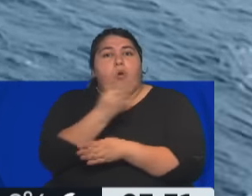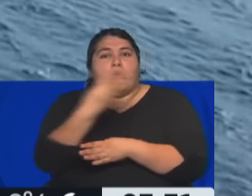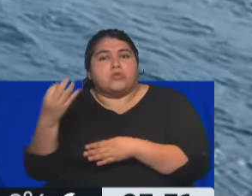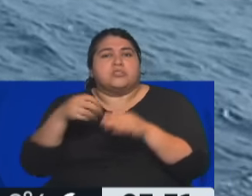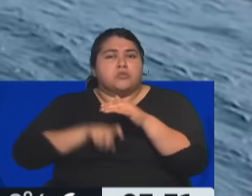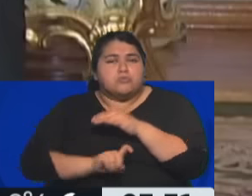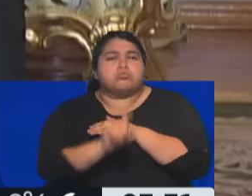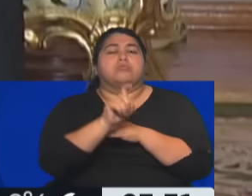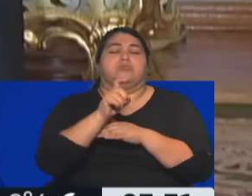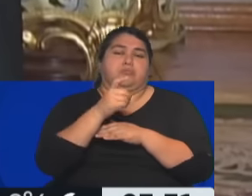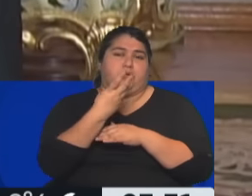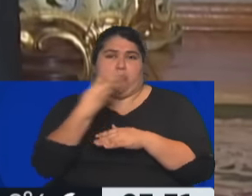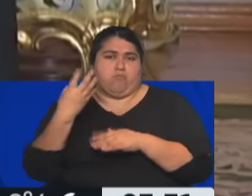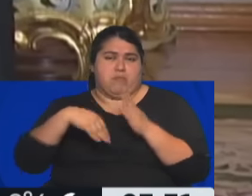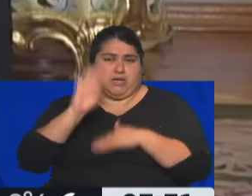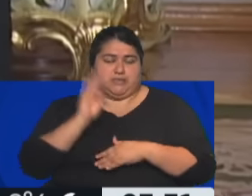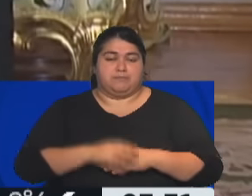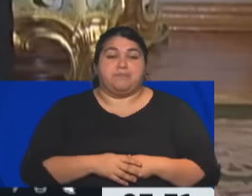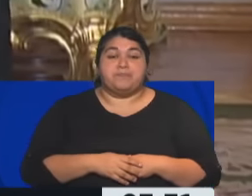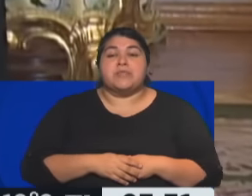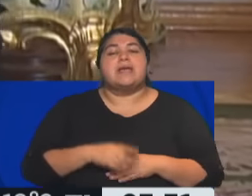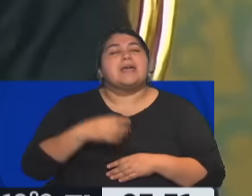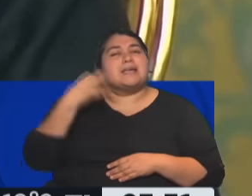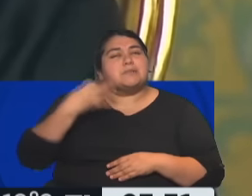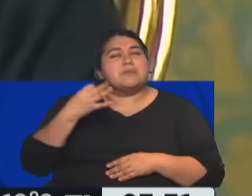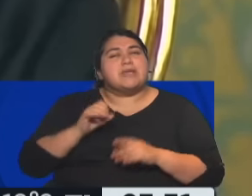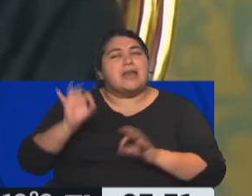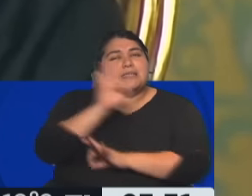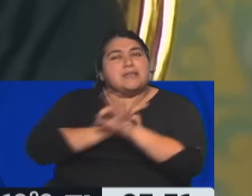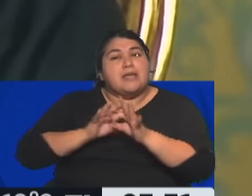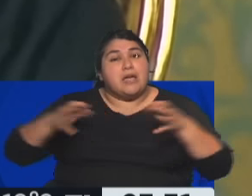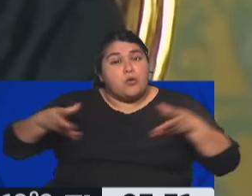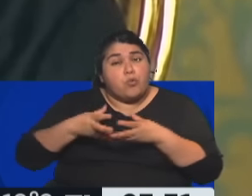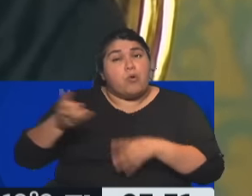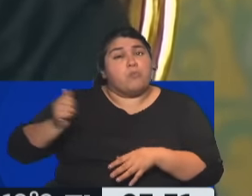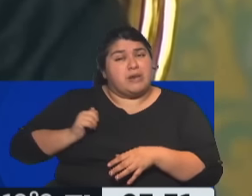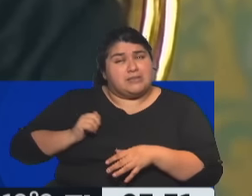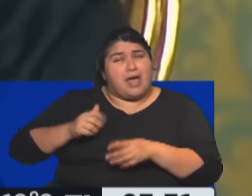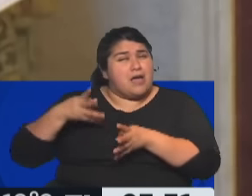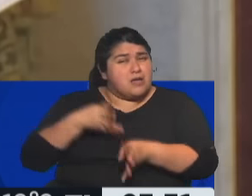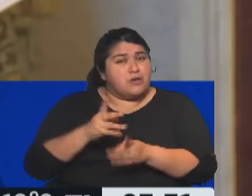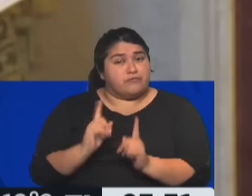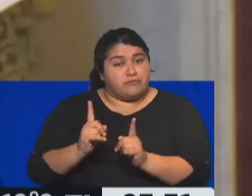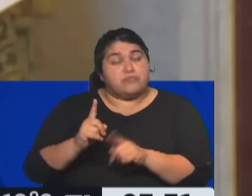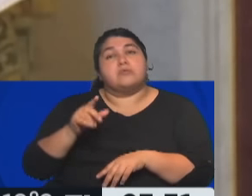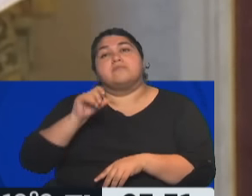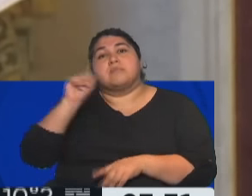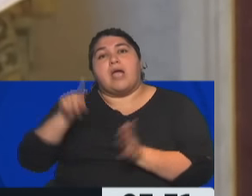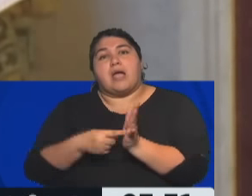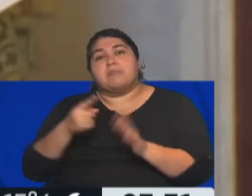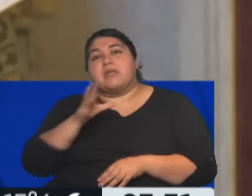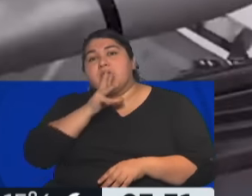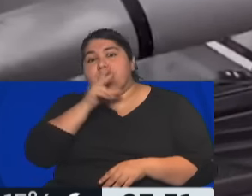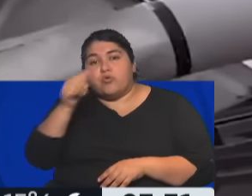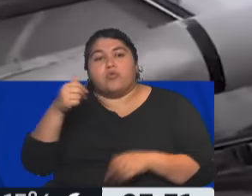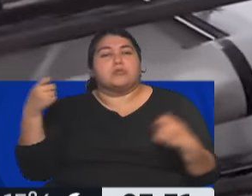submarinos. Y las necesidades específicamente militares para sostener el ritmo de los combates llevó también a Moscú a profundizar su alianza con